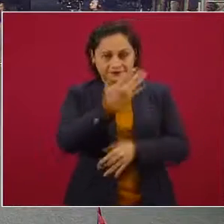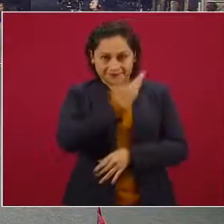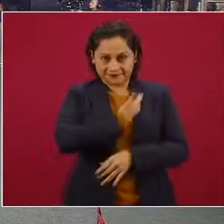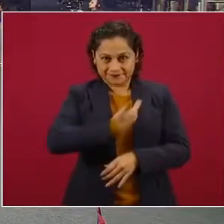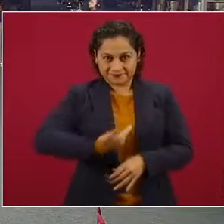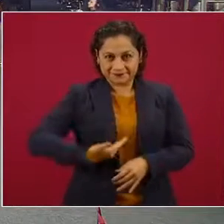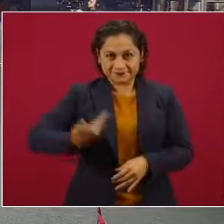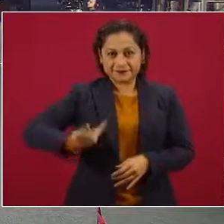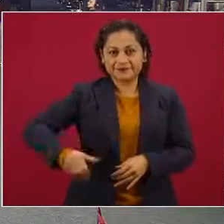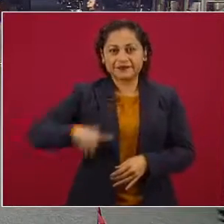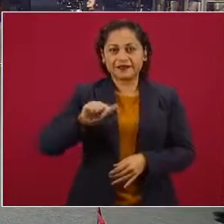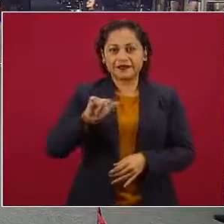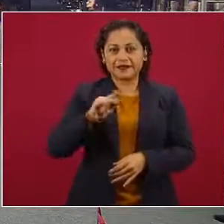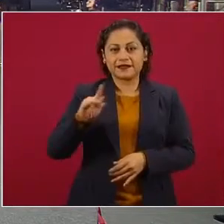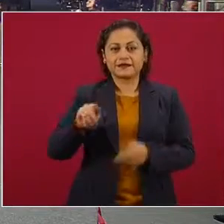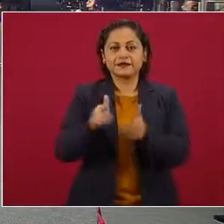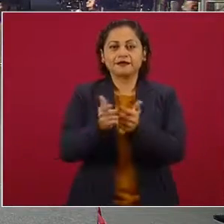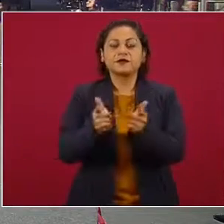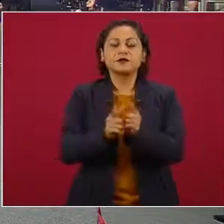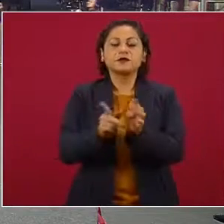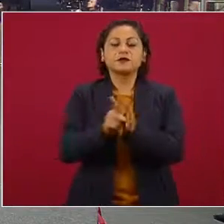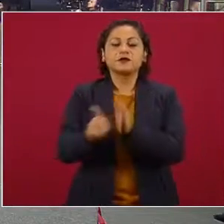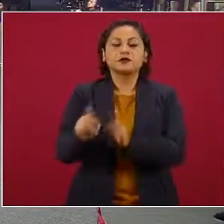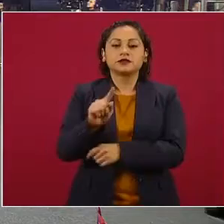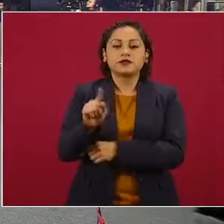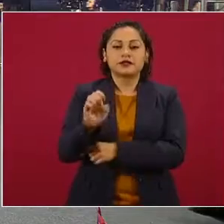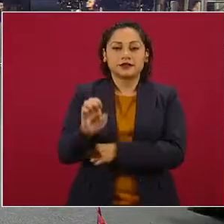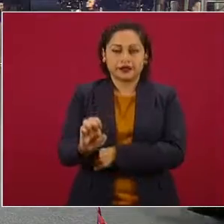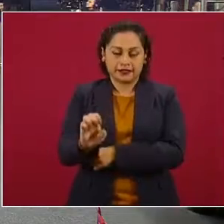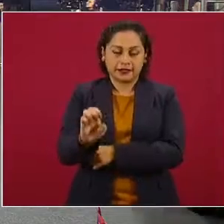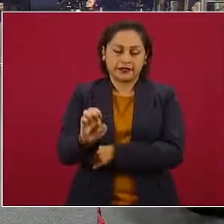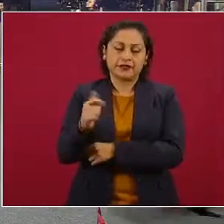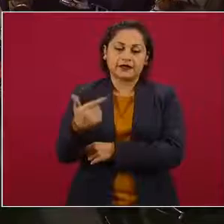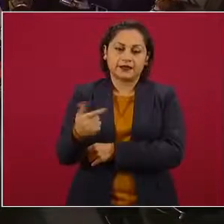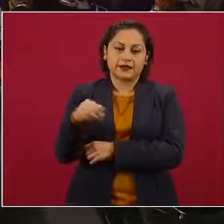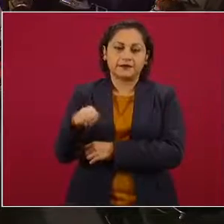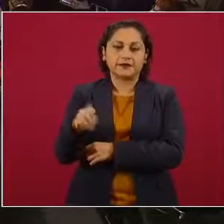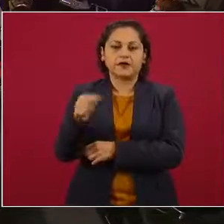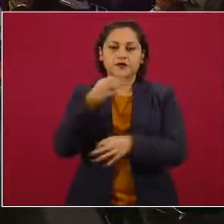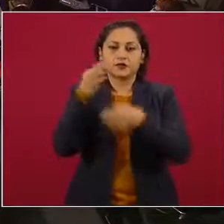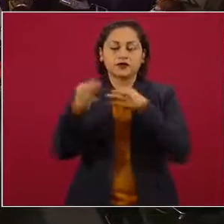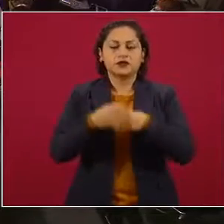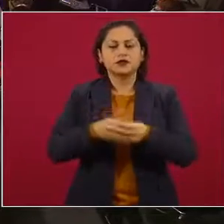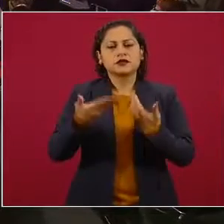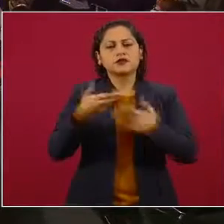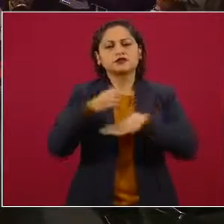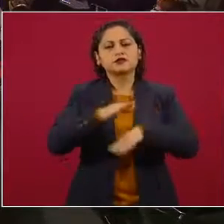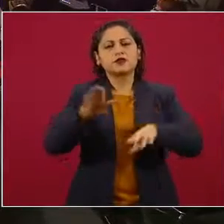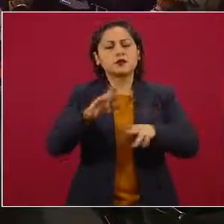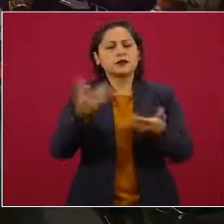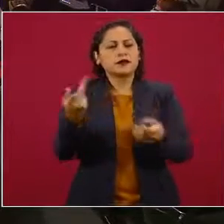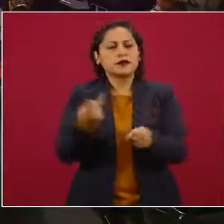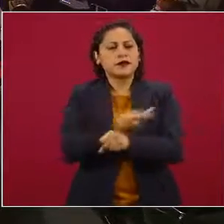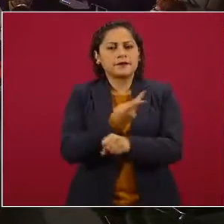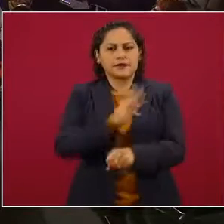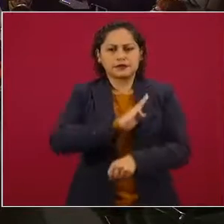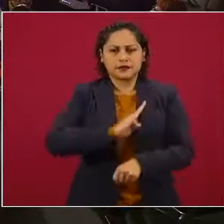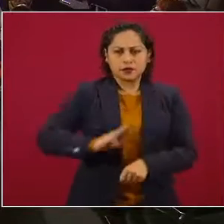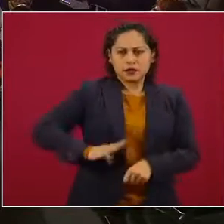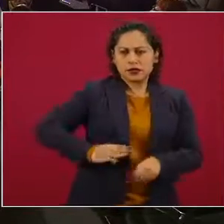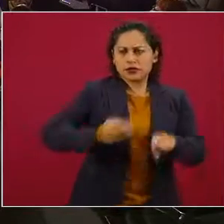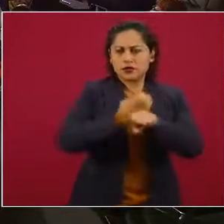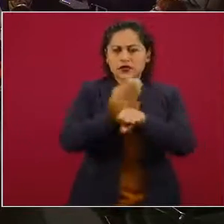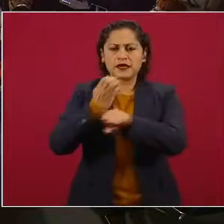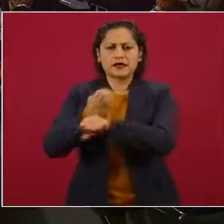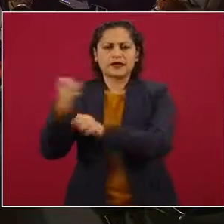Presidente, Lisbeth Álvarez, de ZMG Noticias. Regresando, presidente, al tema de los recursos en las entidades federativas y municipios, ¿tiene